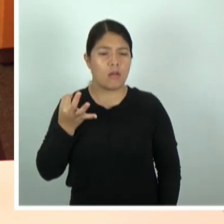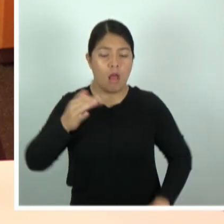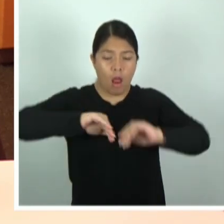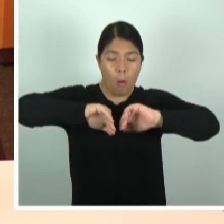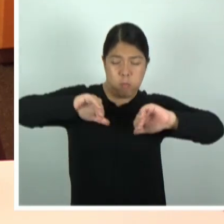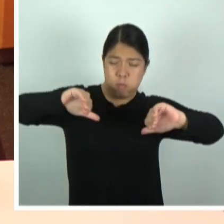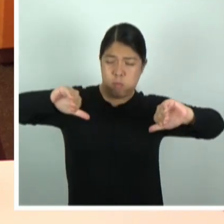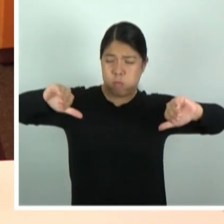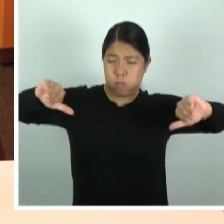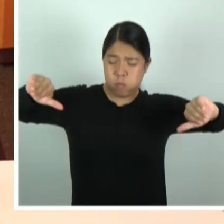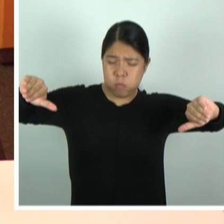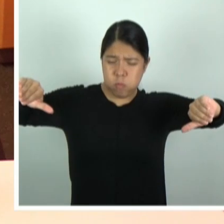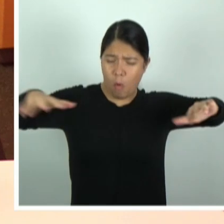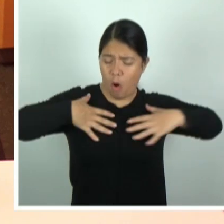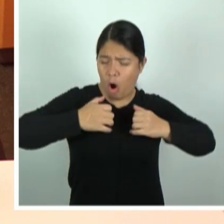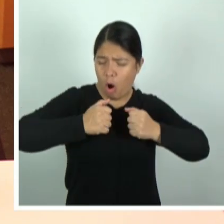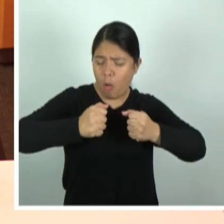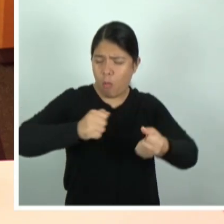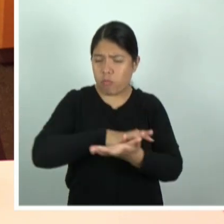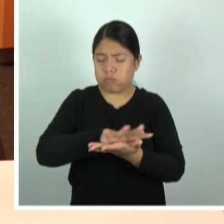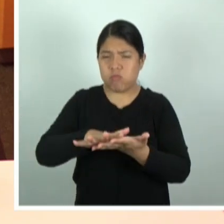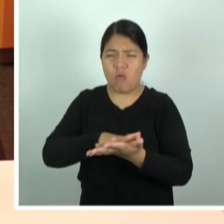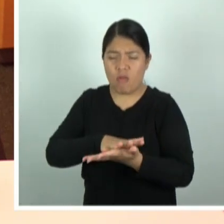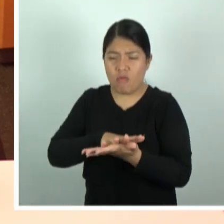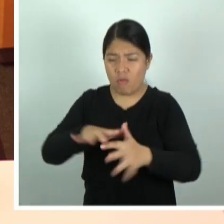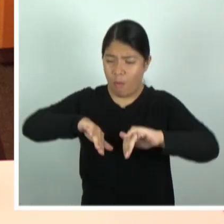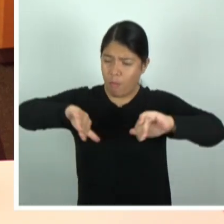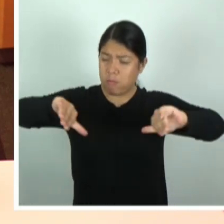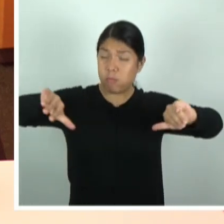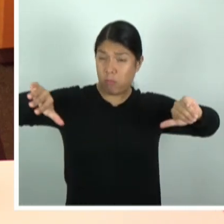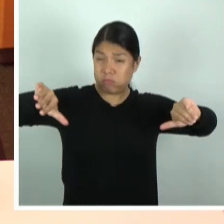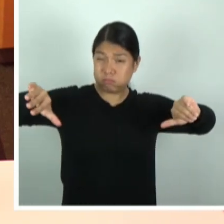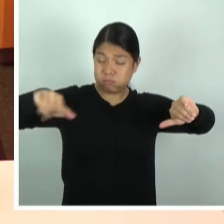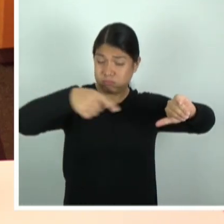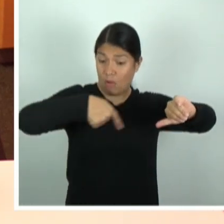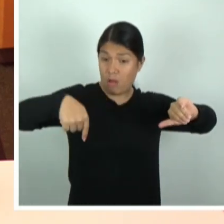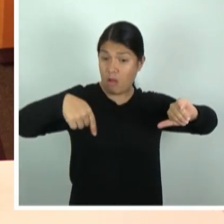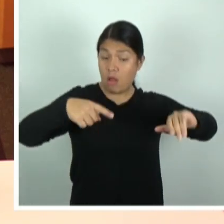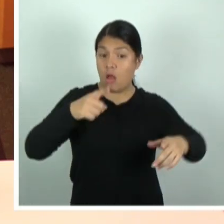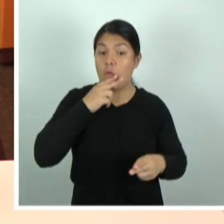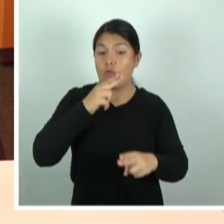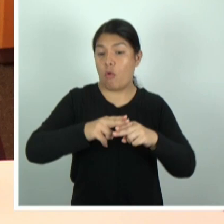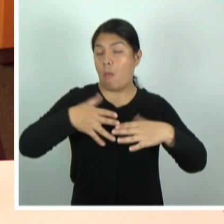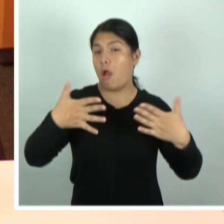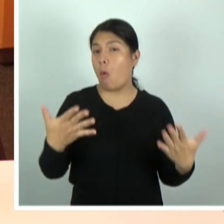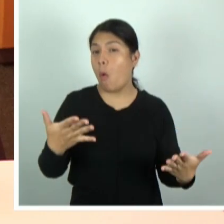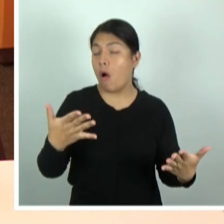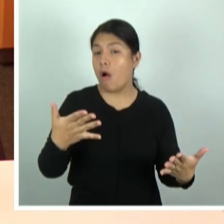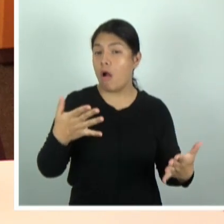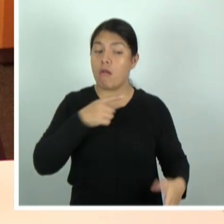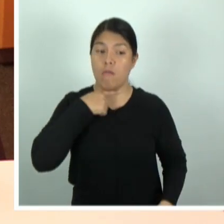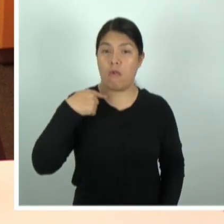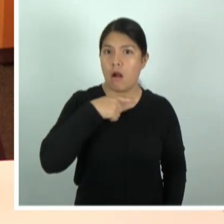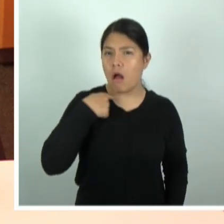abismo, el poder destructivo de esa separación que se llama pecado,